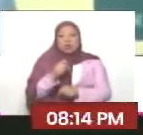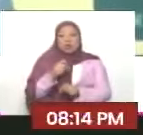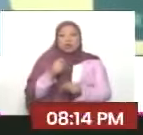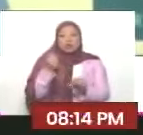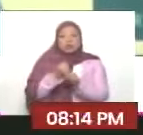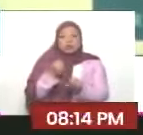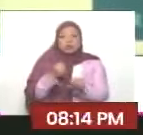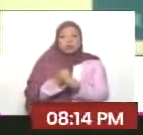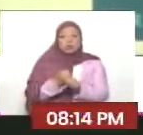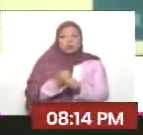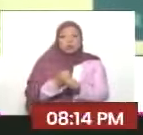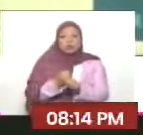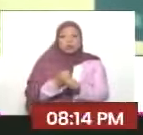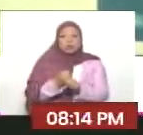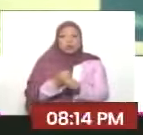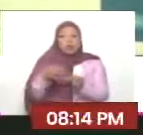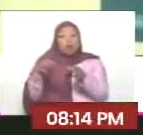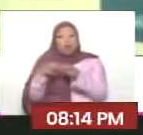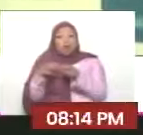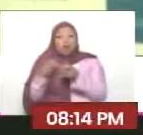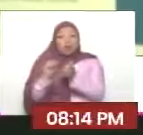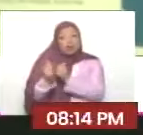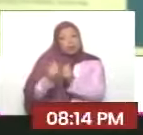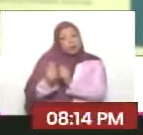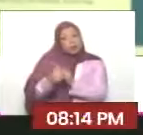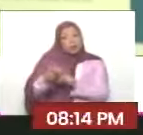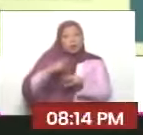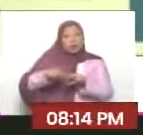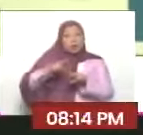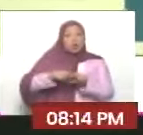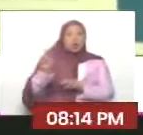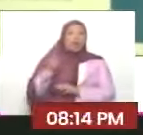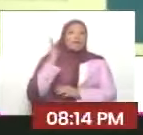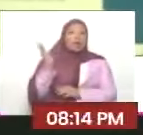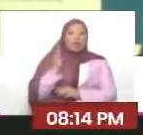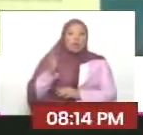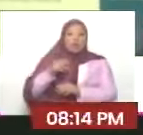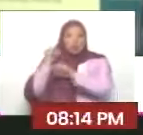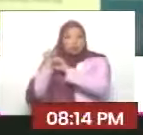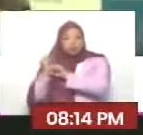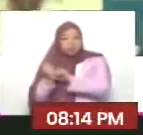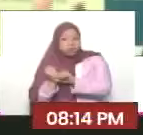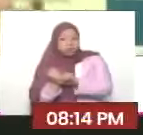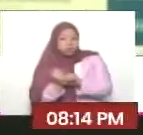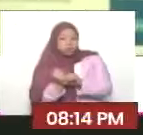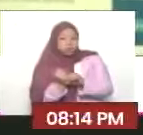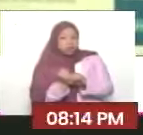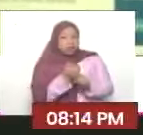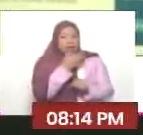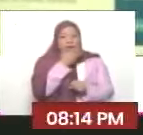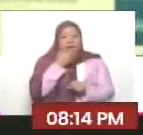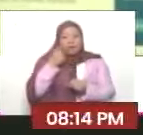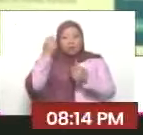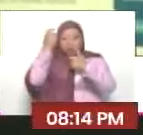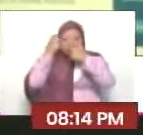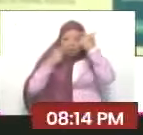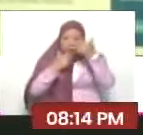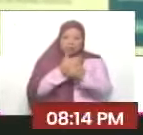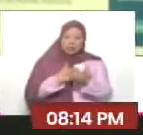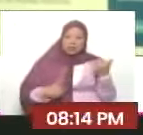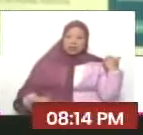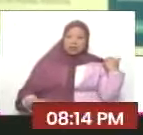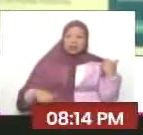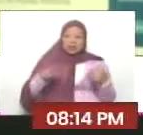dedicatoria, desde el semillero deportivo de Barinas, ese sueño de ser pelotero, al mejor comandante y el presidente